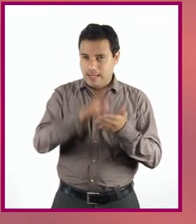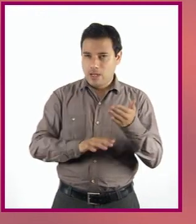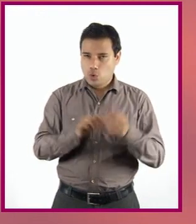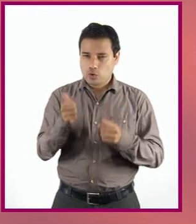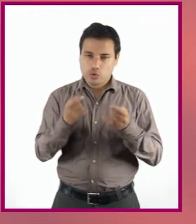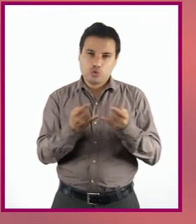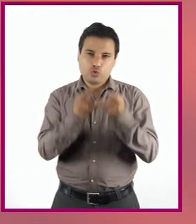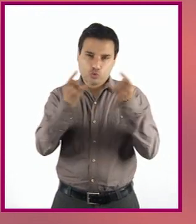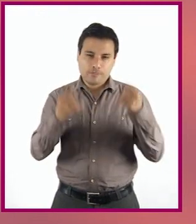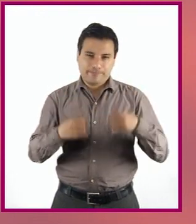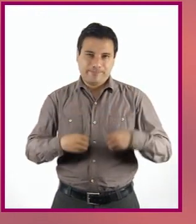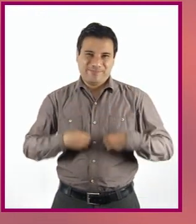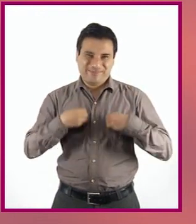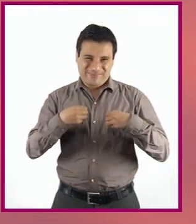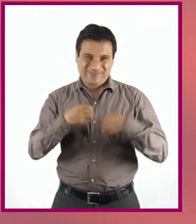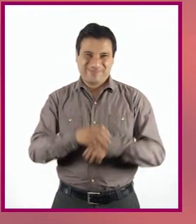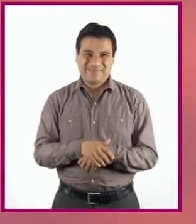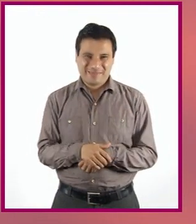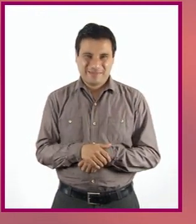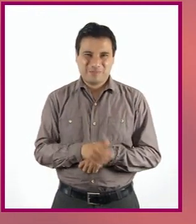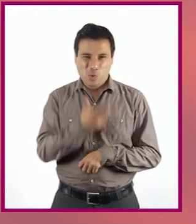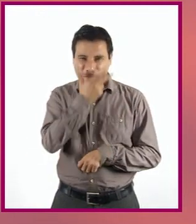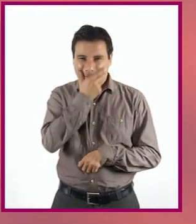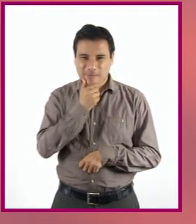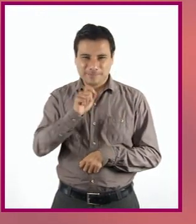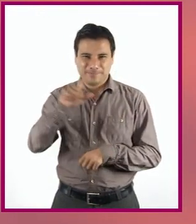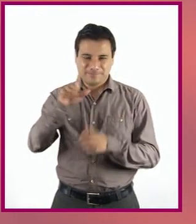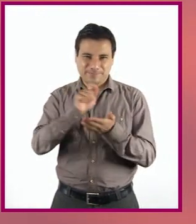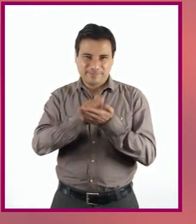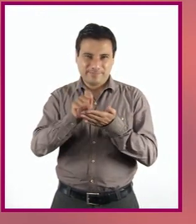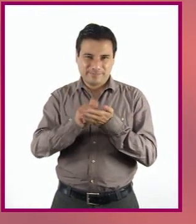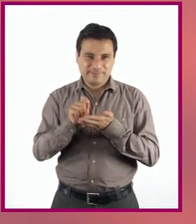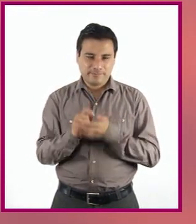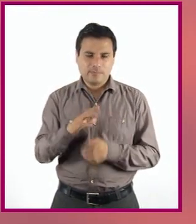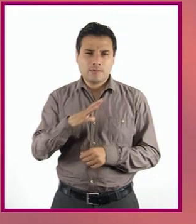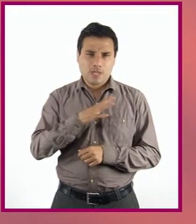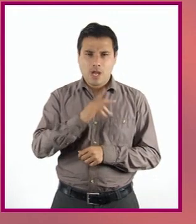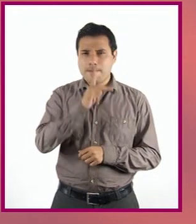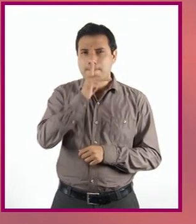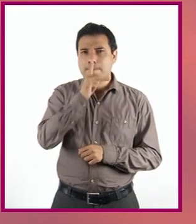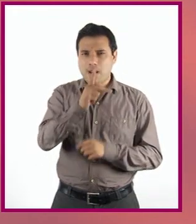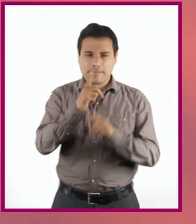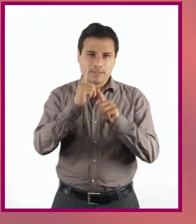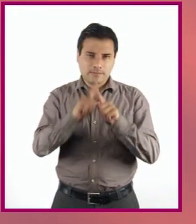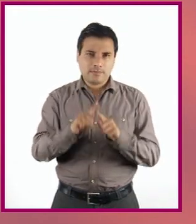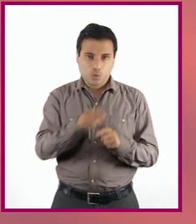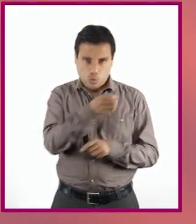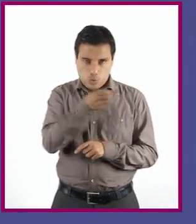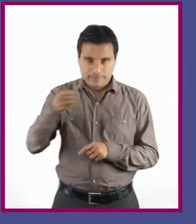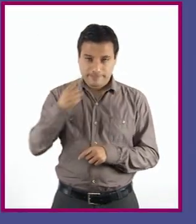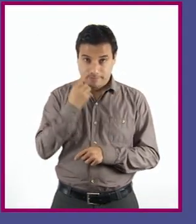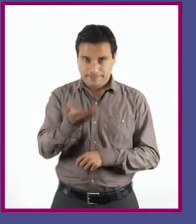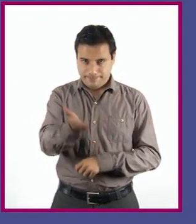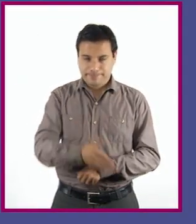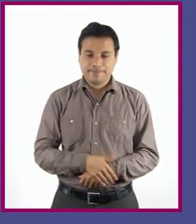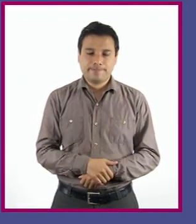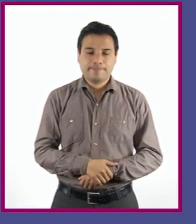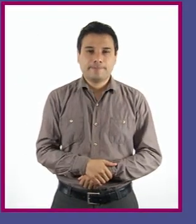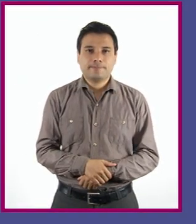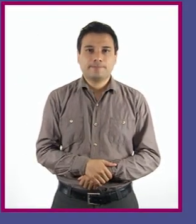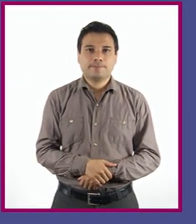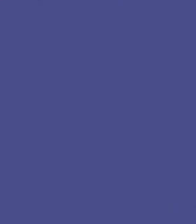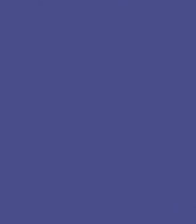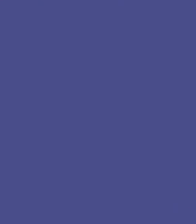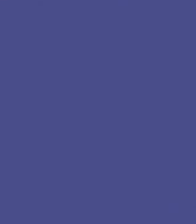la biografía de Gabriel García Márquez, en el que aparecen expresiones de jerarquización. La